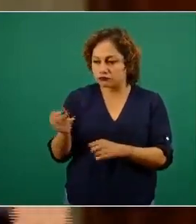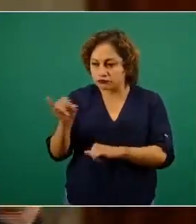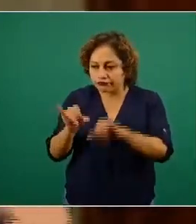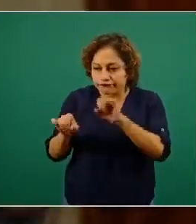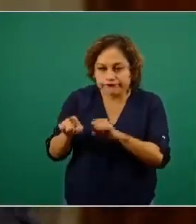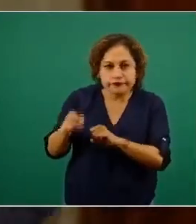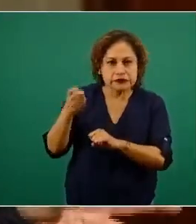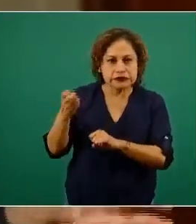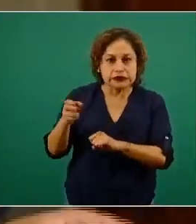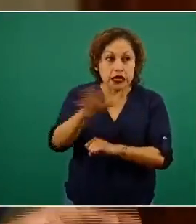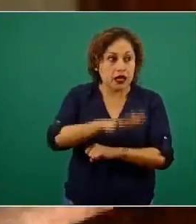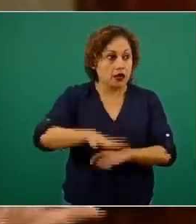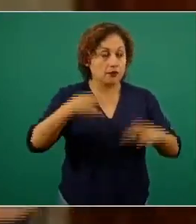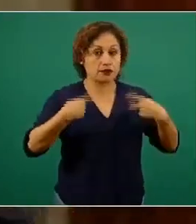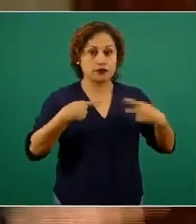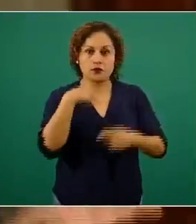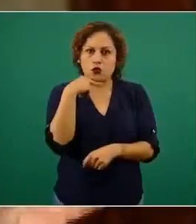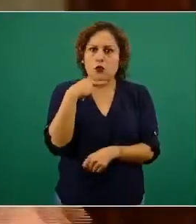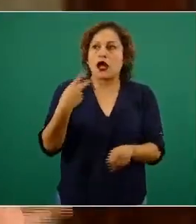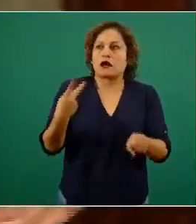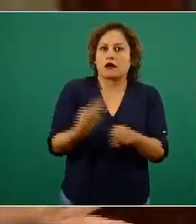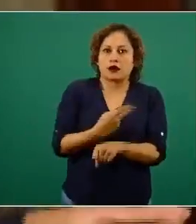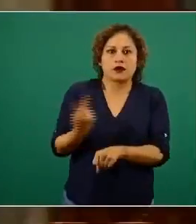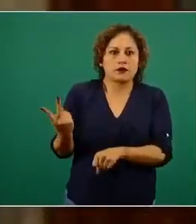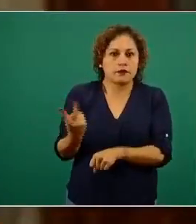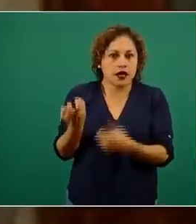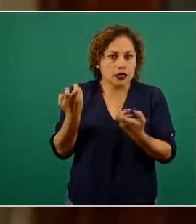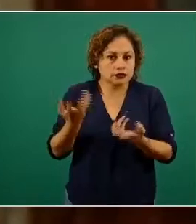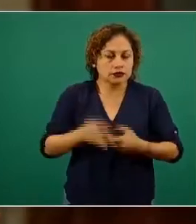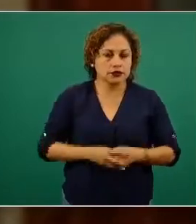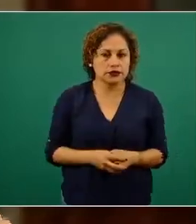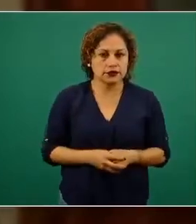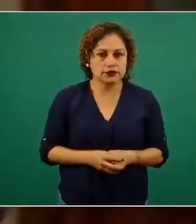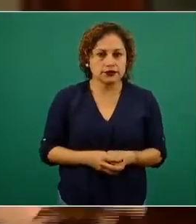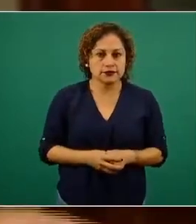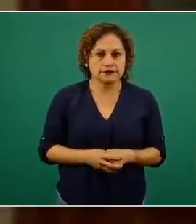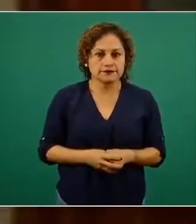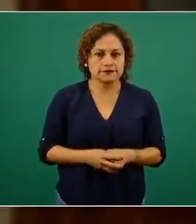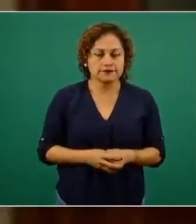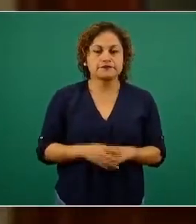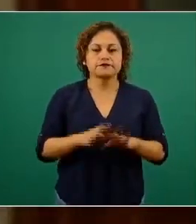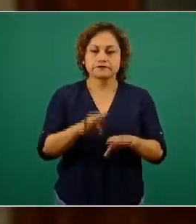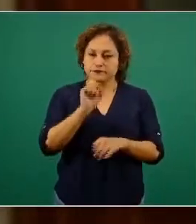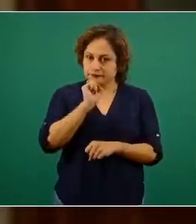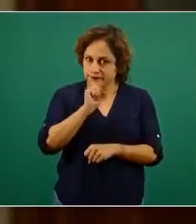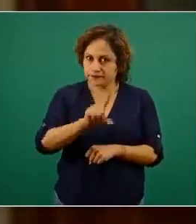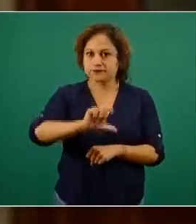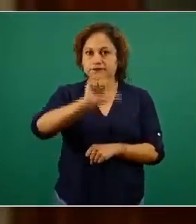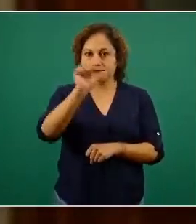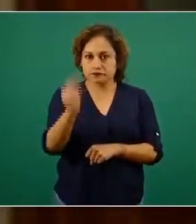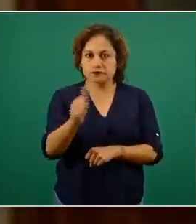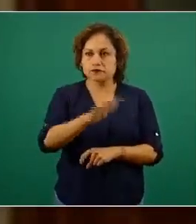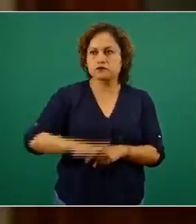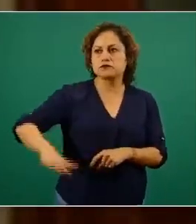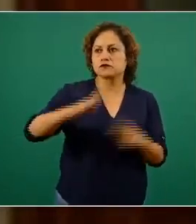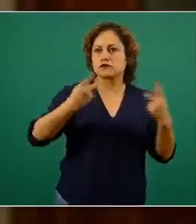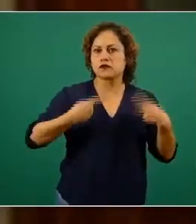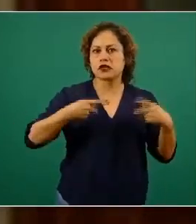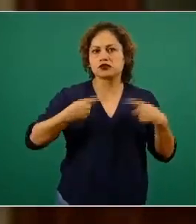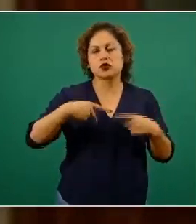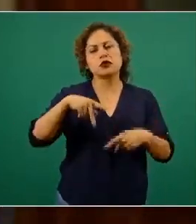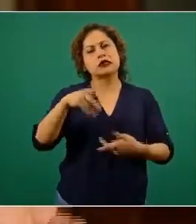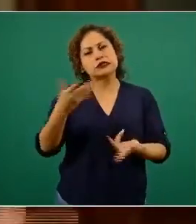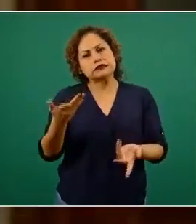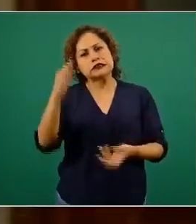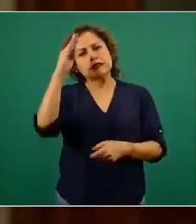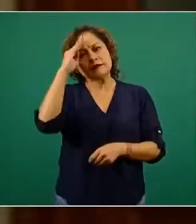es en torno a esto por la situación. También se ha dicho o se ha comentado respecto a la vacuna por parte de